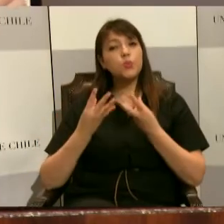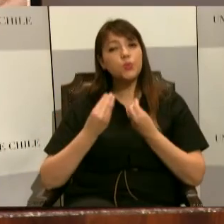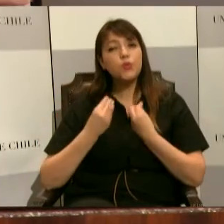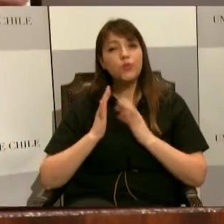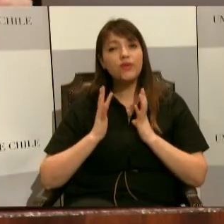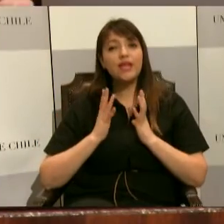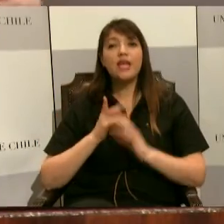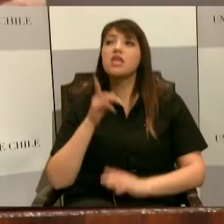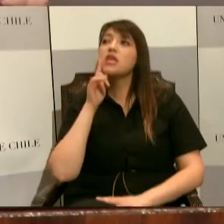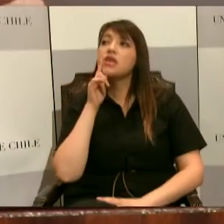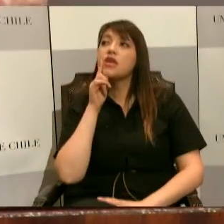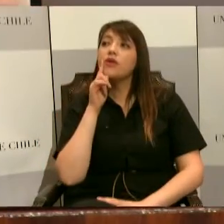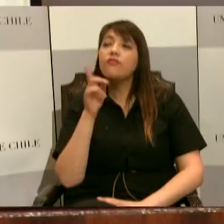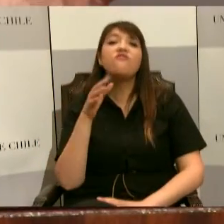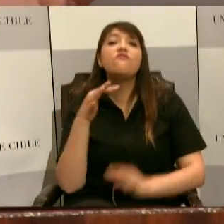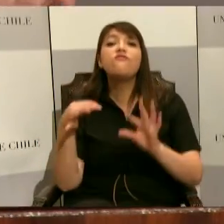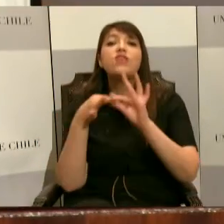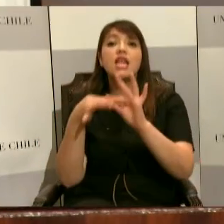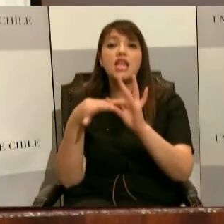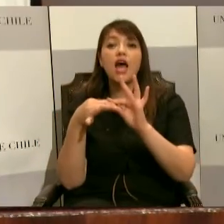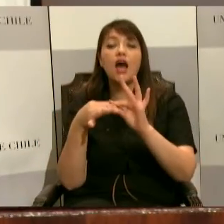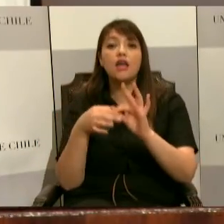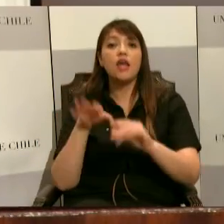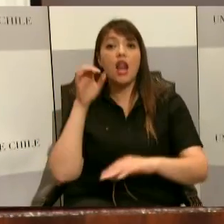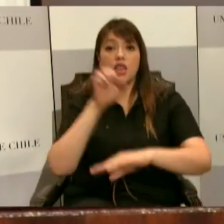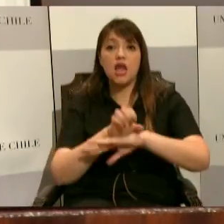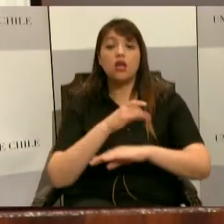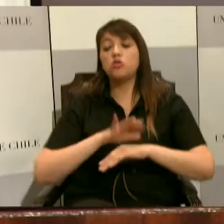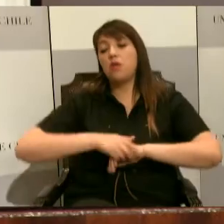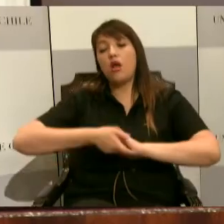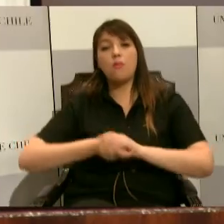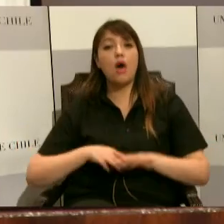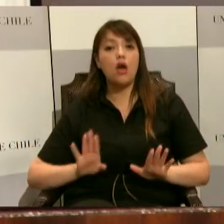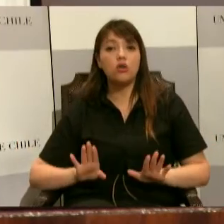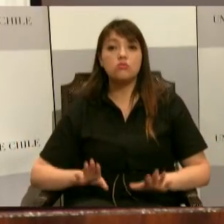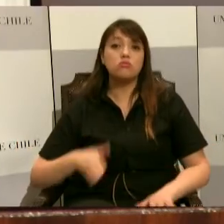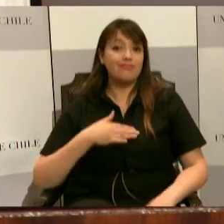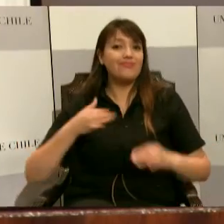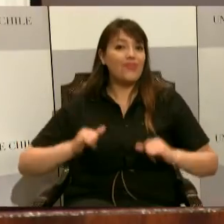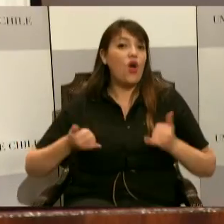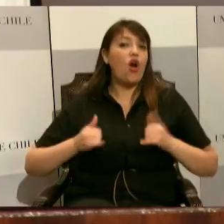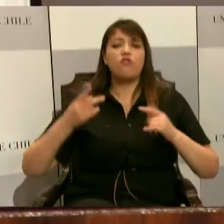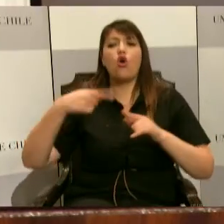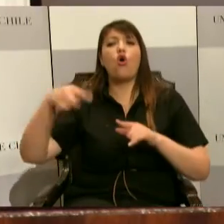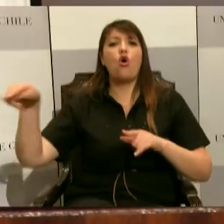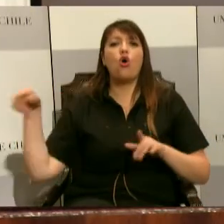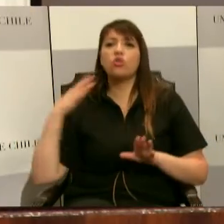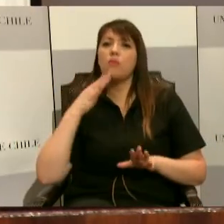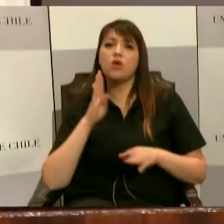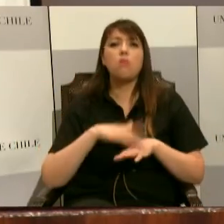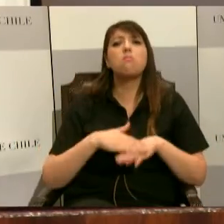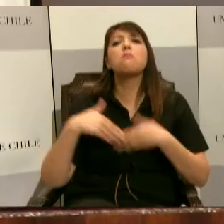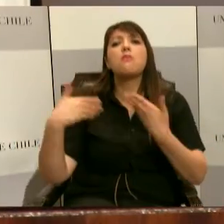feliz, tercerizar. Lo que el Estado chileno ha sido es tercerizar. Yo me lavo las manos que a mis jóvenes que los formen otros. Yo le puedo dar préstamos